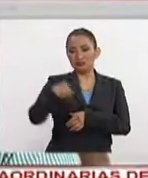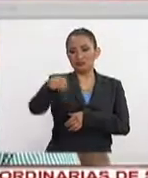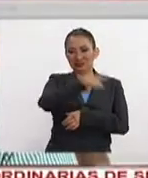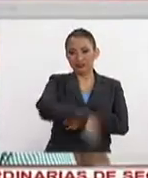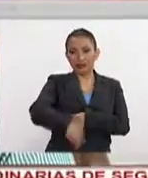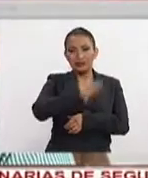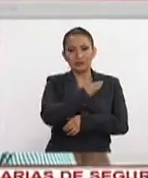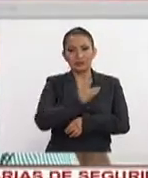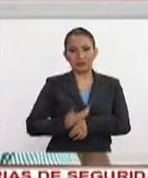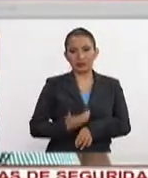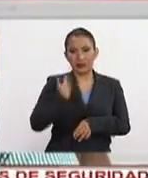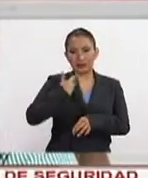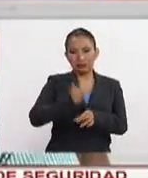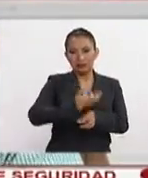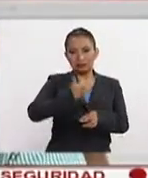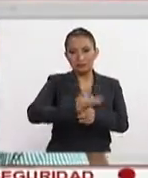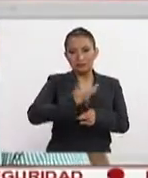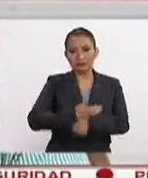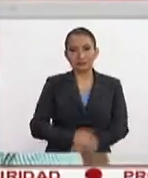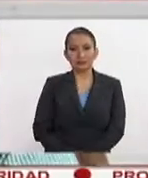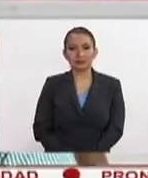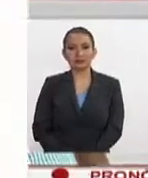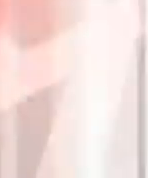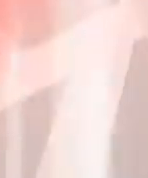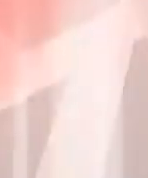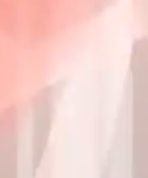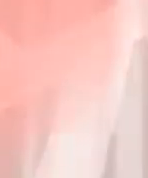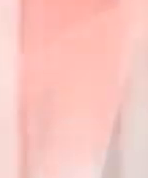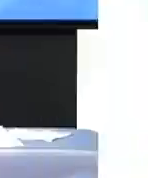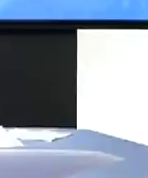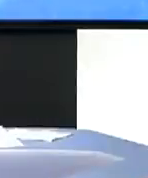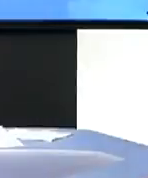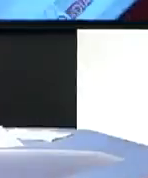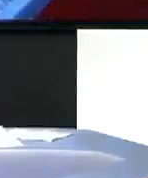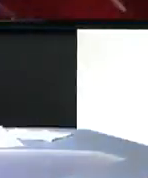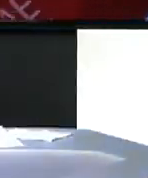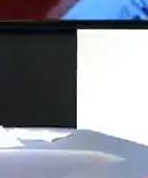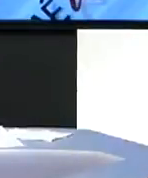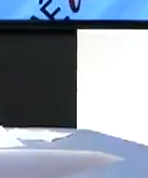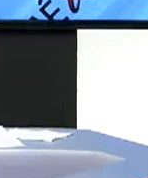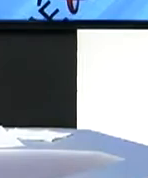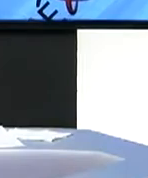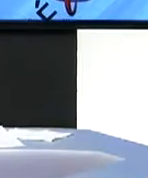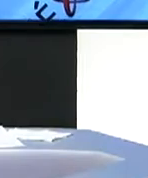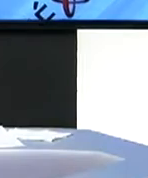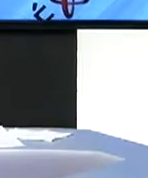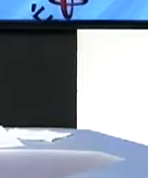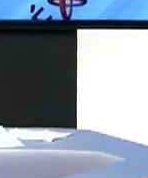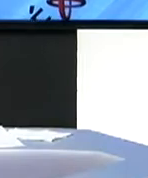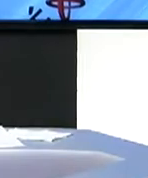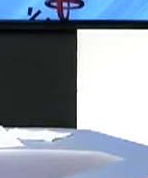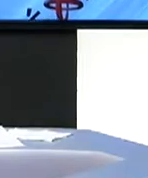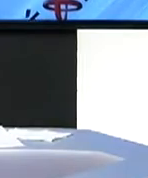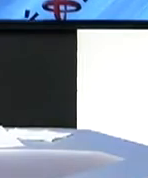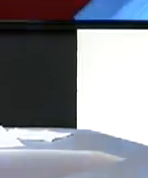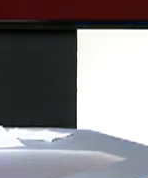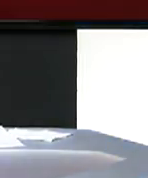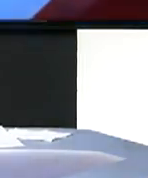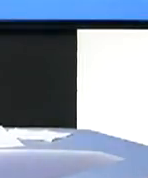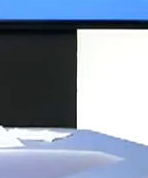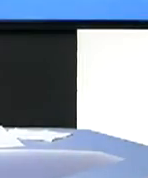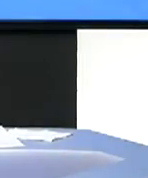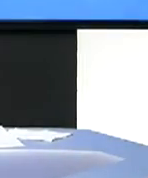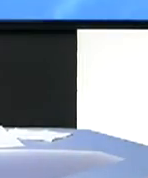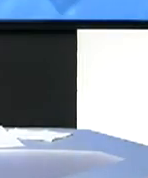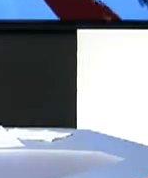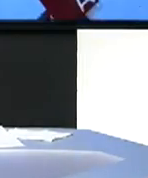del racista que está en la Casa Blanca. Como ya se lo decía, está el canciller Luis Videgaray de gira